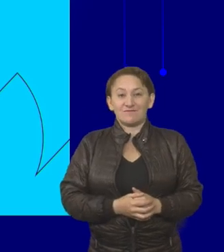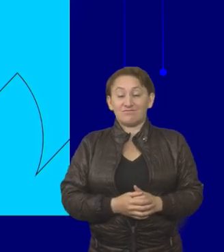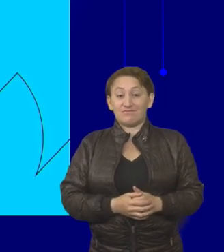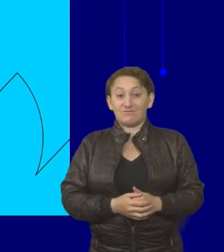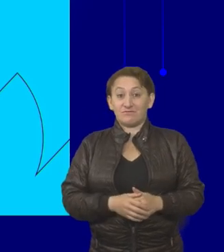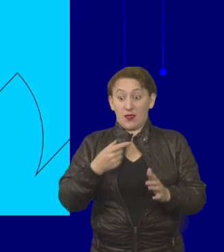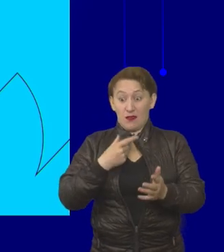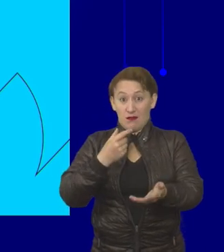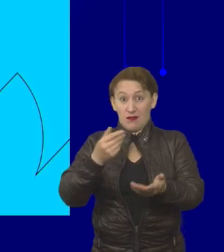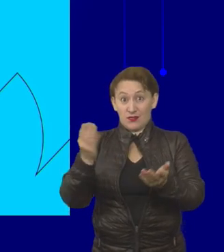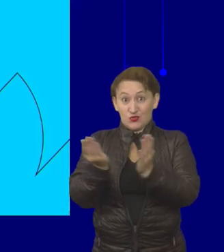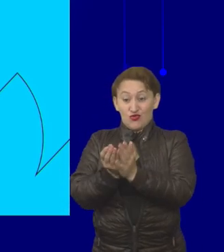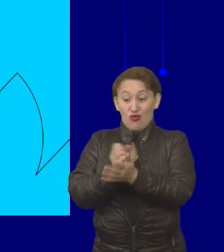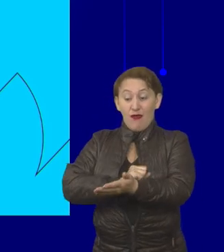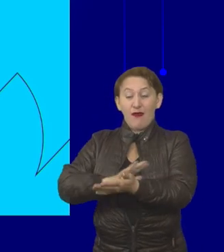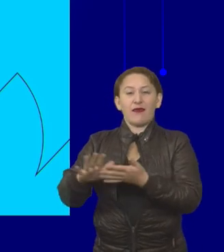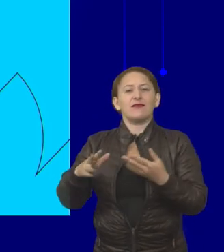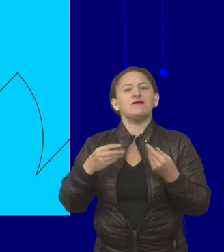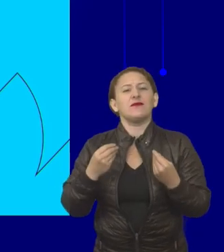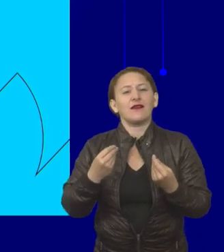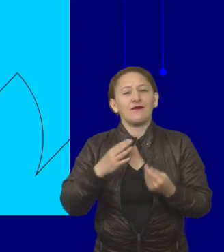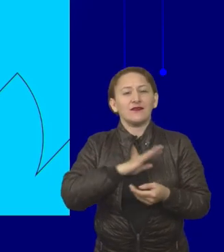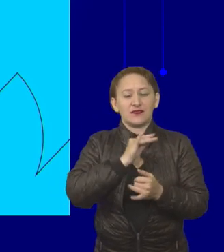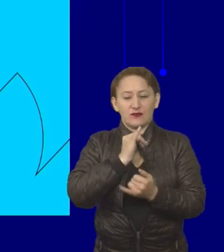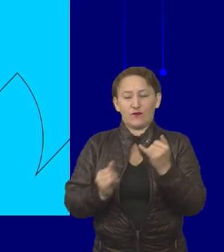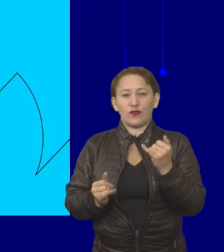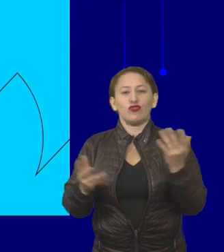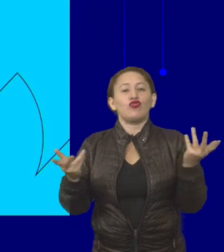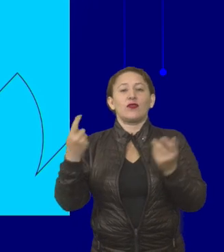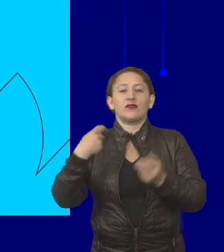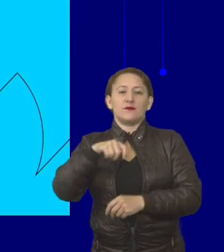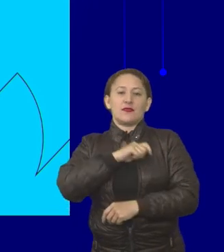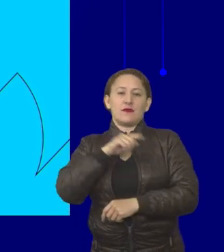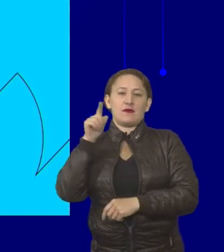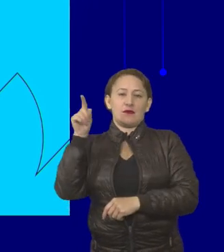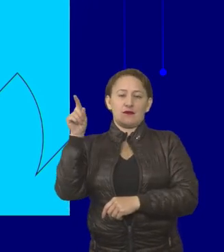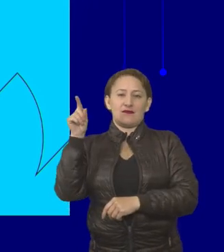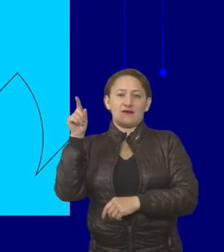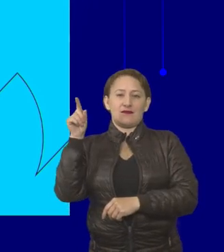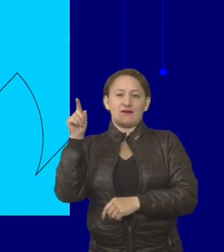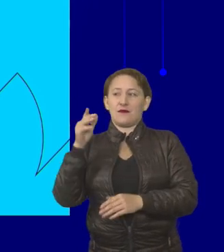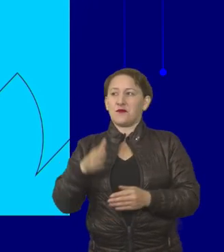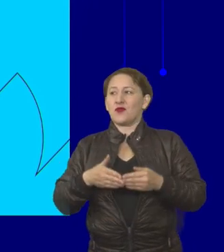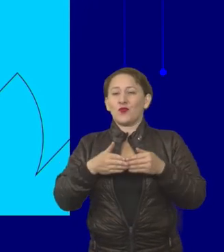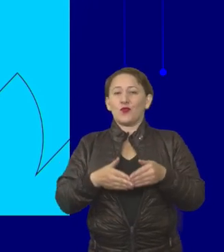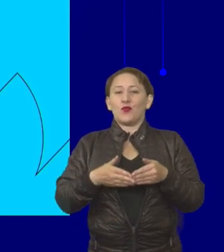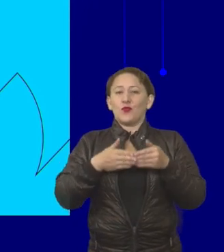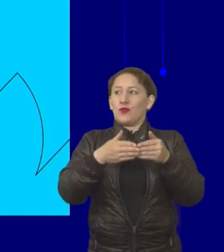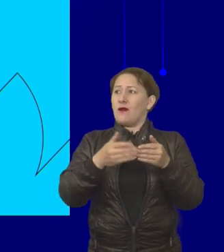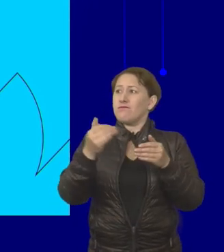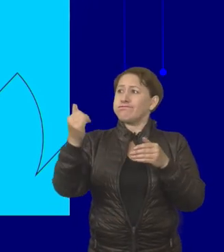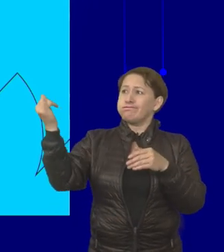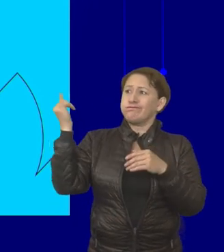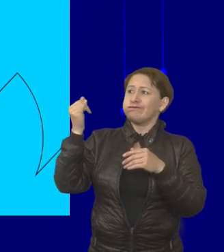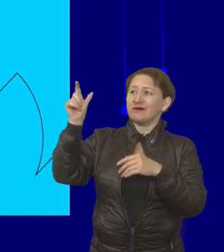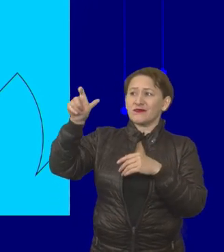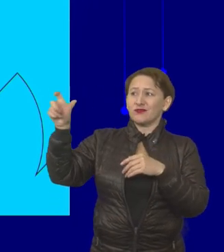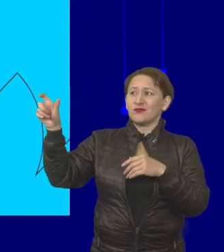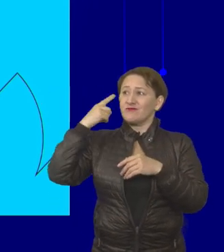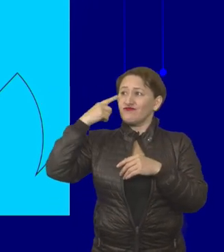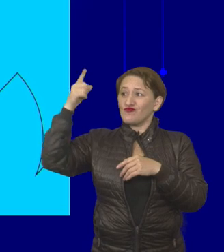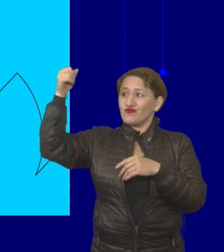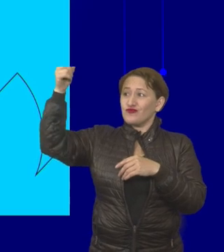me becaron para terminar mi bachillerato en España, en un barco con toda esta gente.